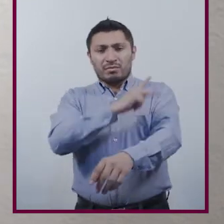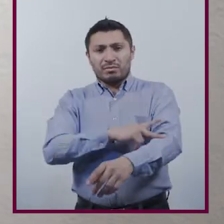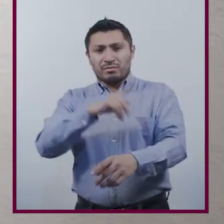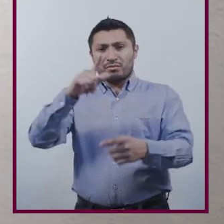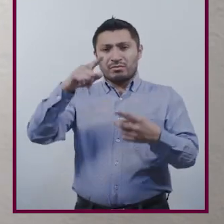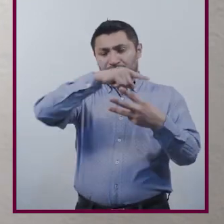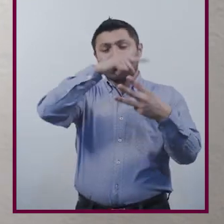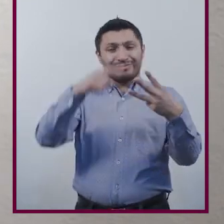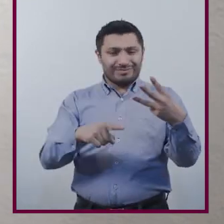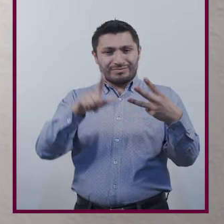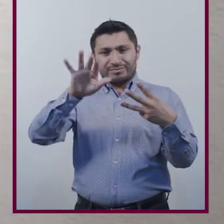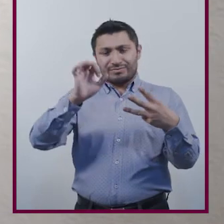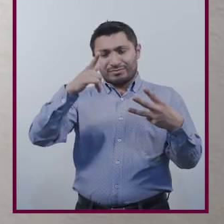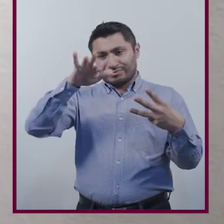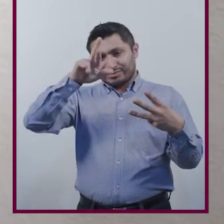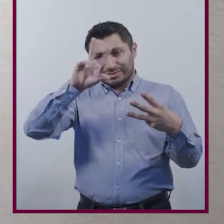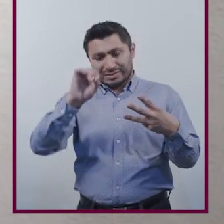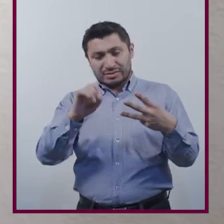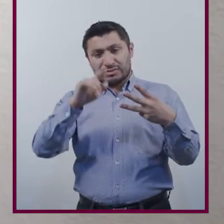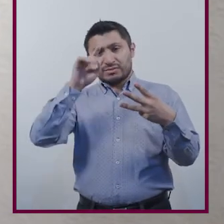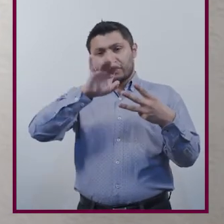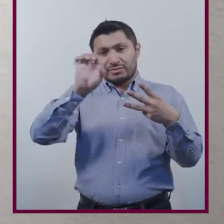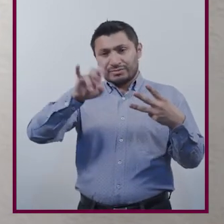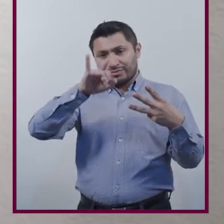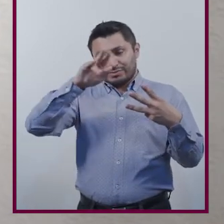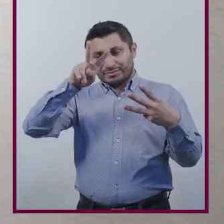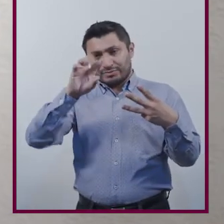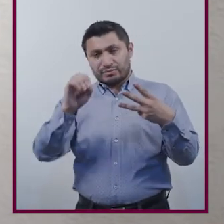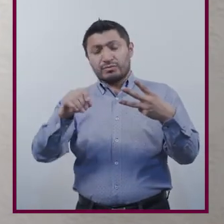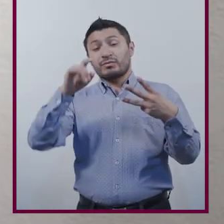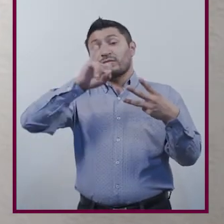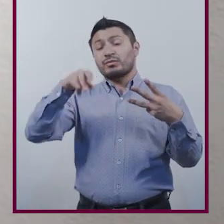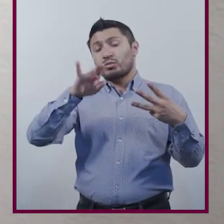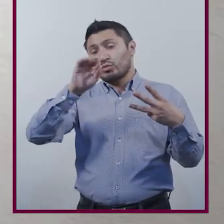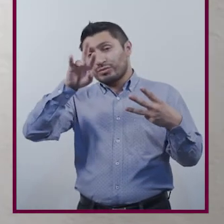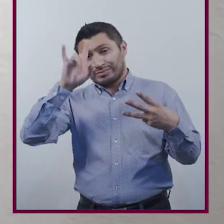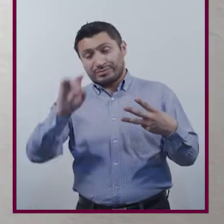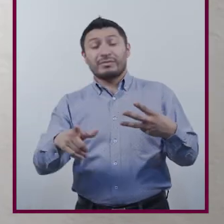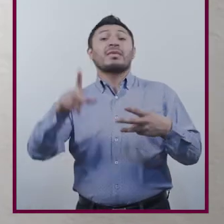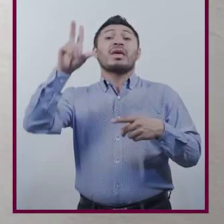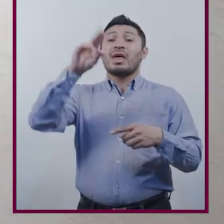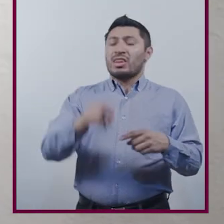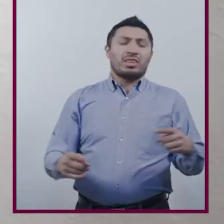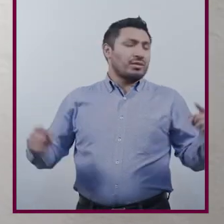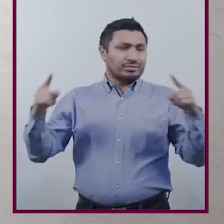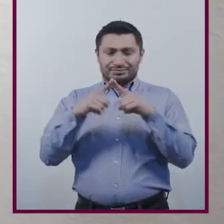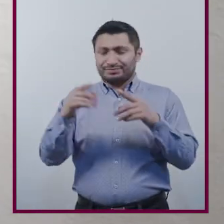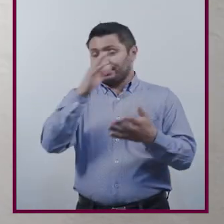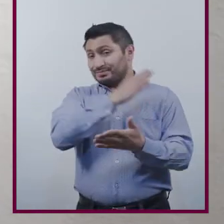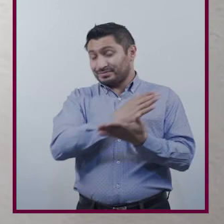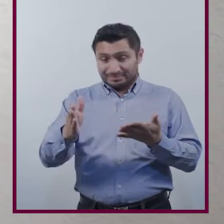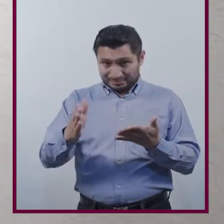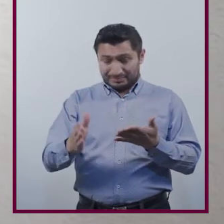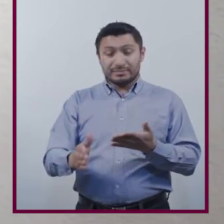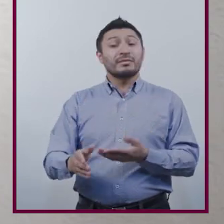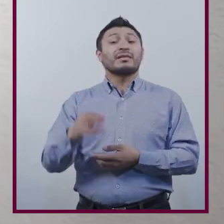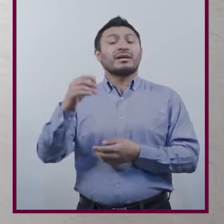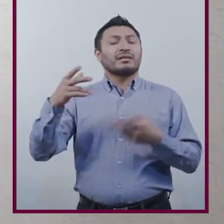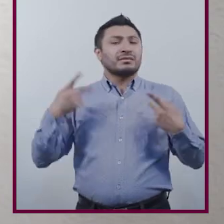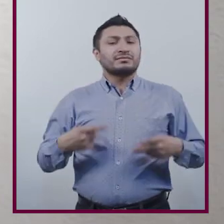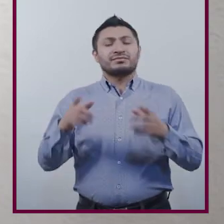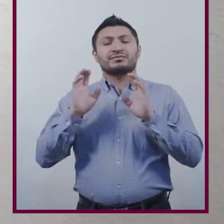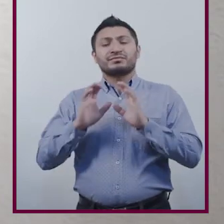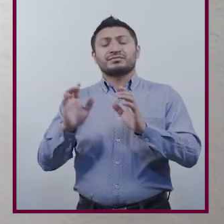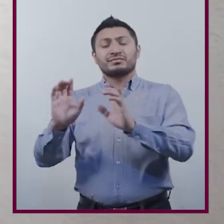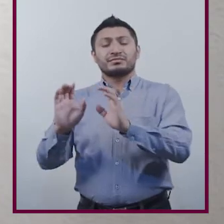legislativo, ejecutivo y judicial, y totalmente libre de la influencia eclesiástica. Los conservadores, por su parte, deseaban